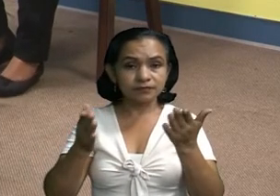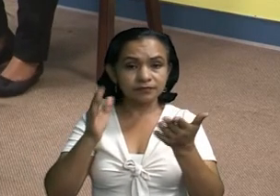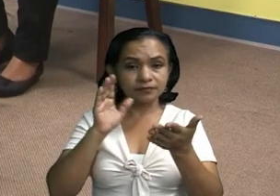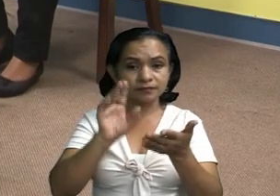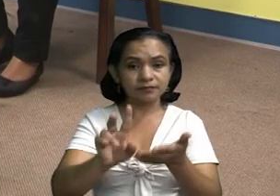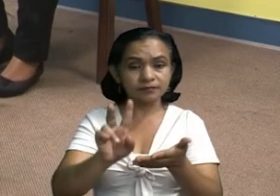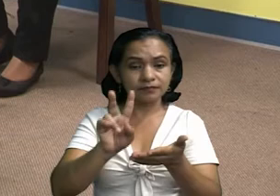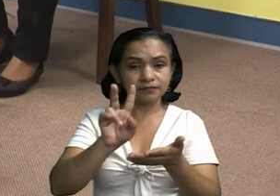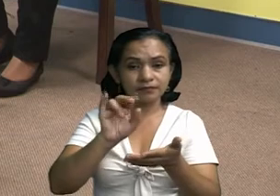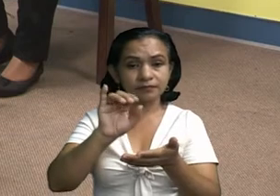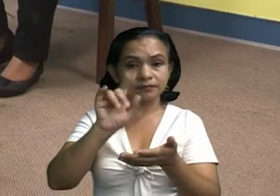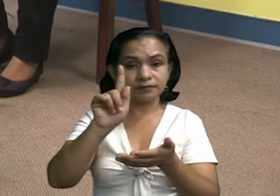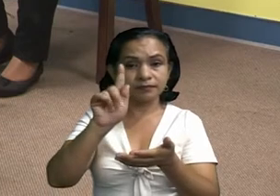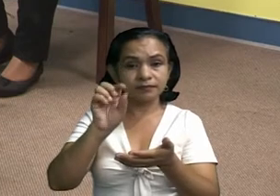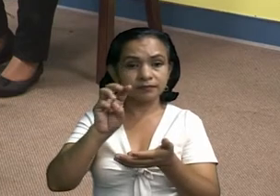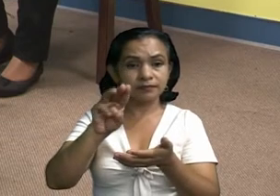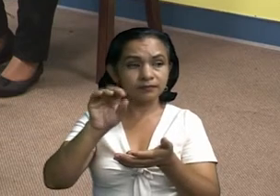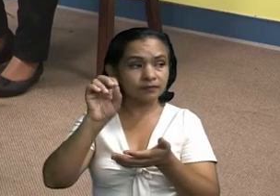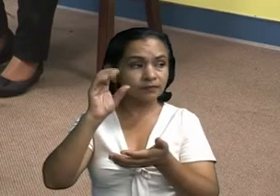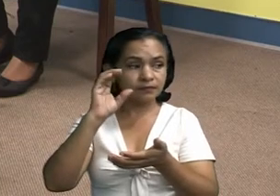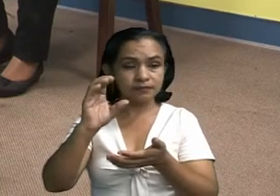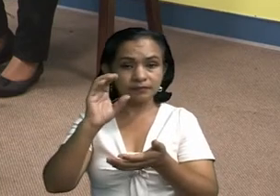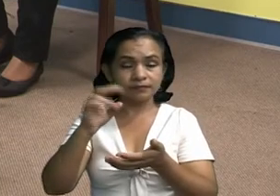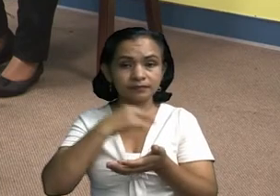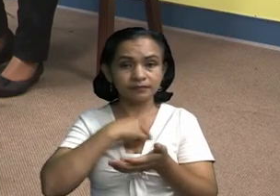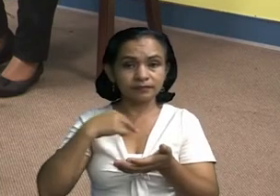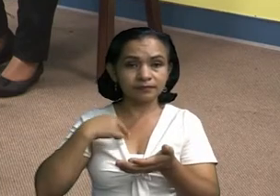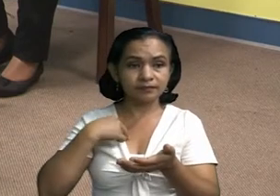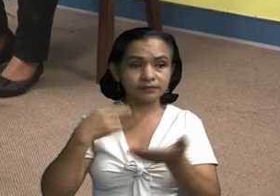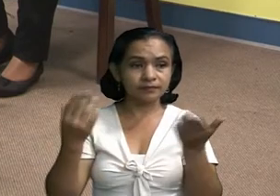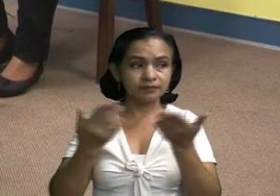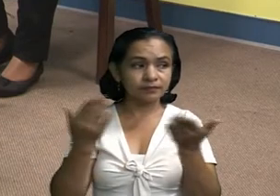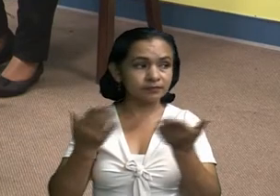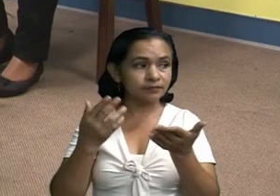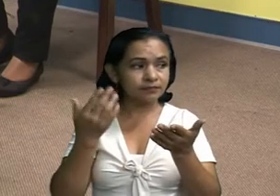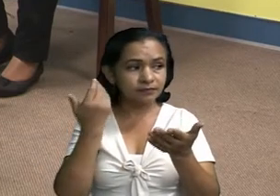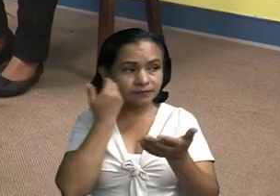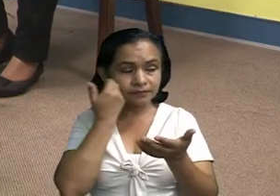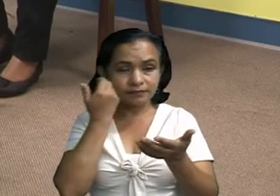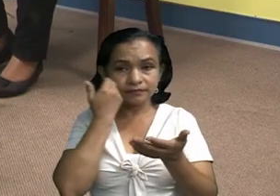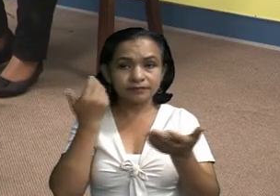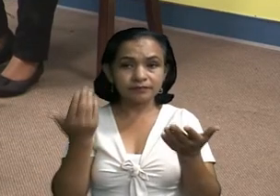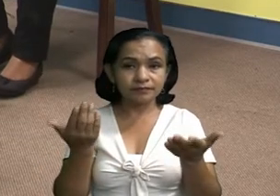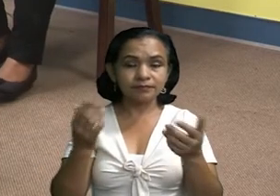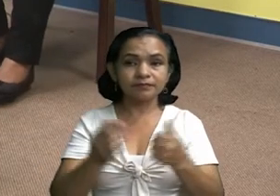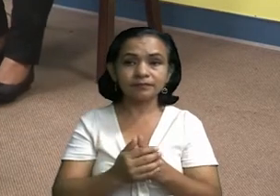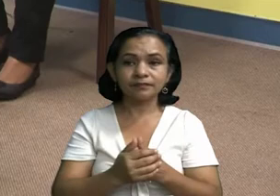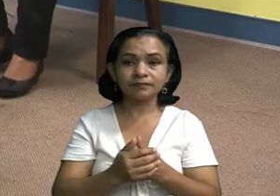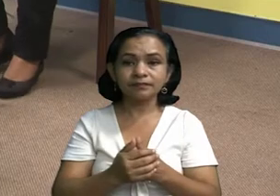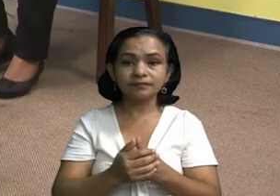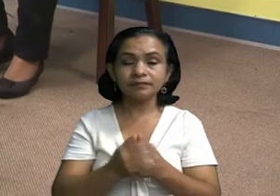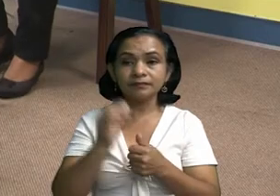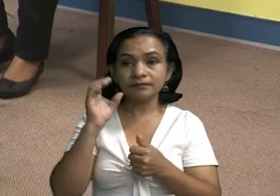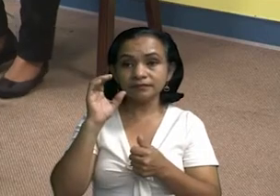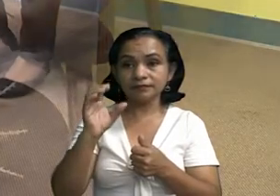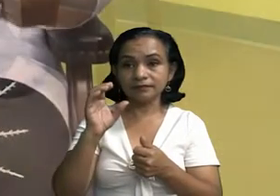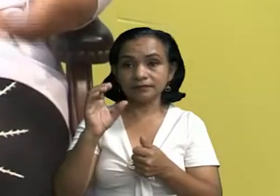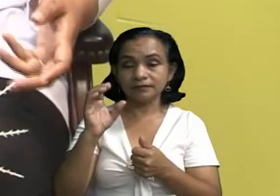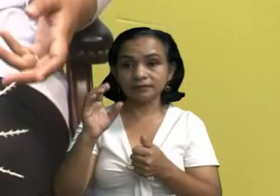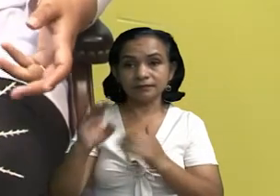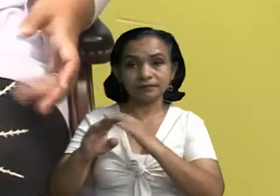que precisamente es para atacar este tipo de enfermedad o prevenir. Bueno, la vitamina C es